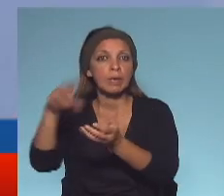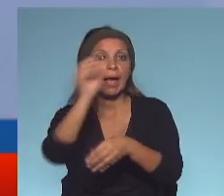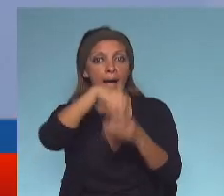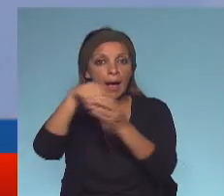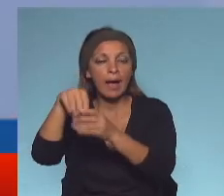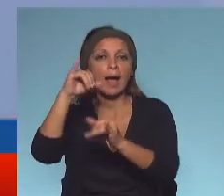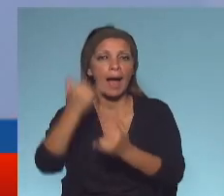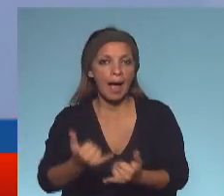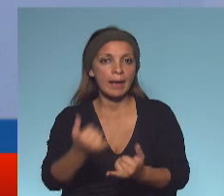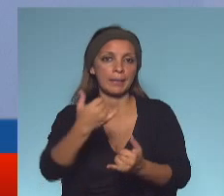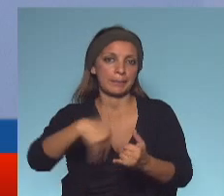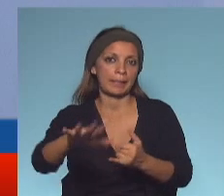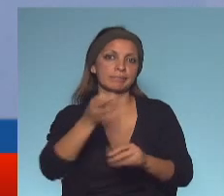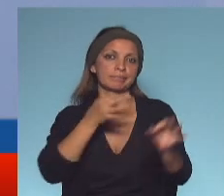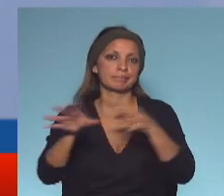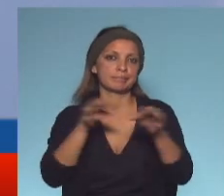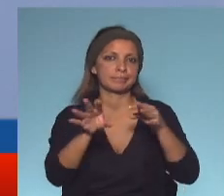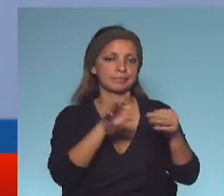mercadería va a estar disponible.